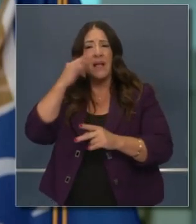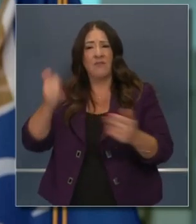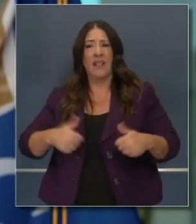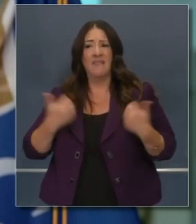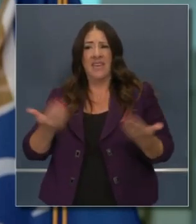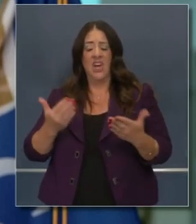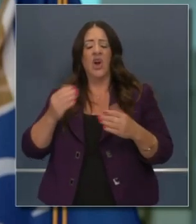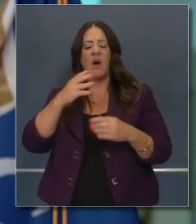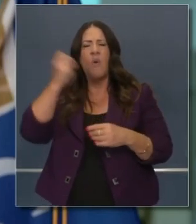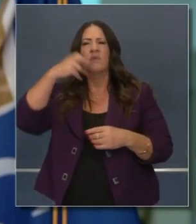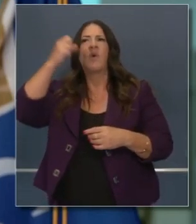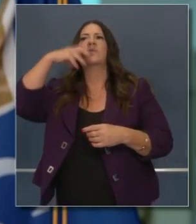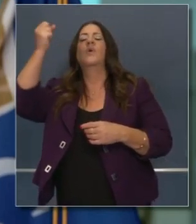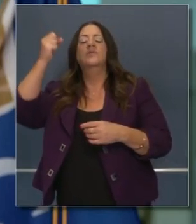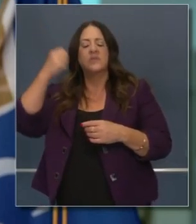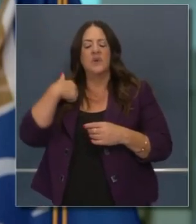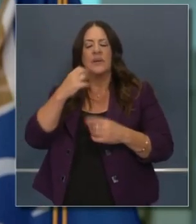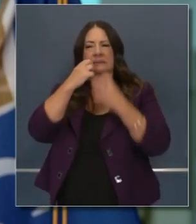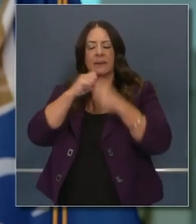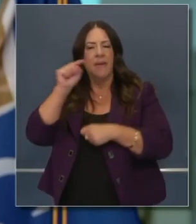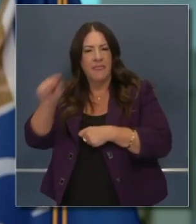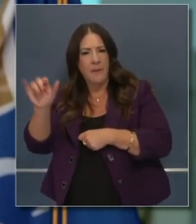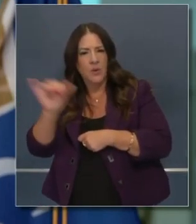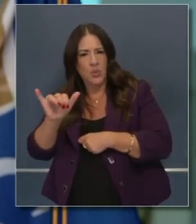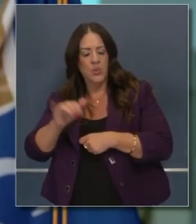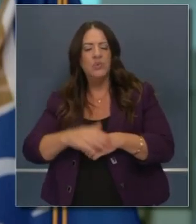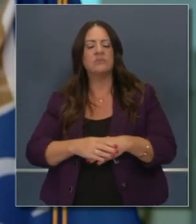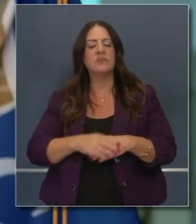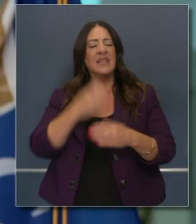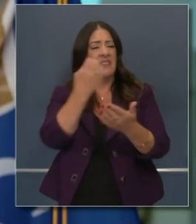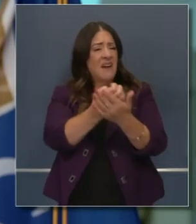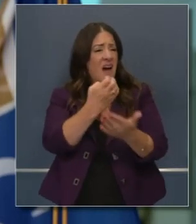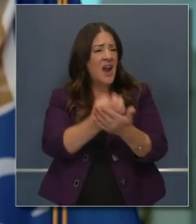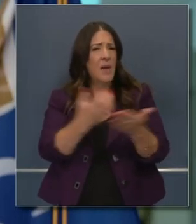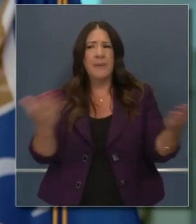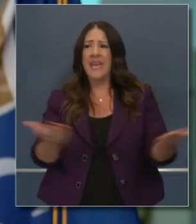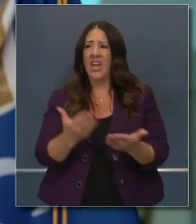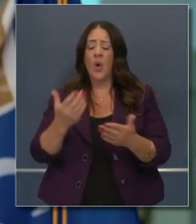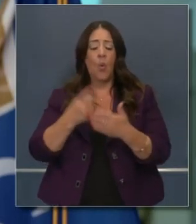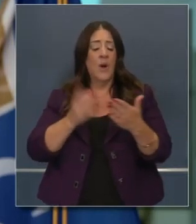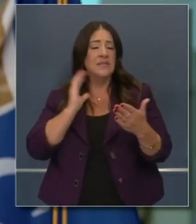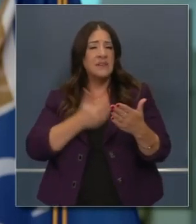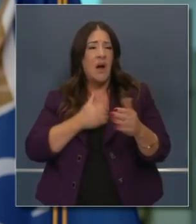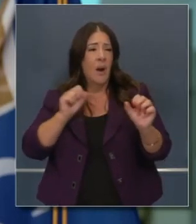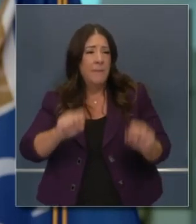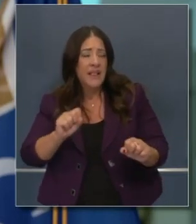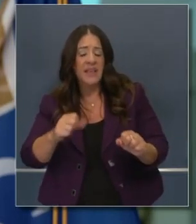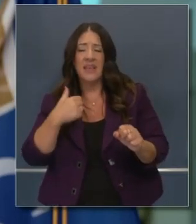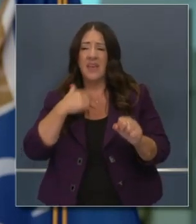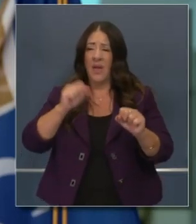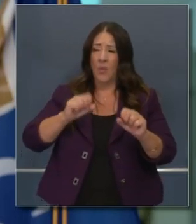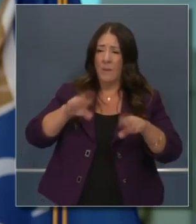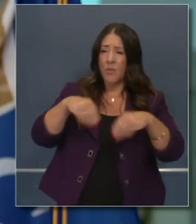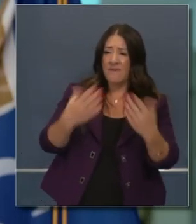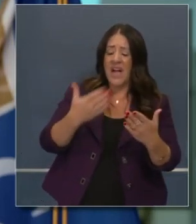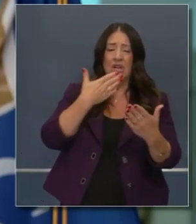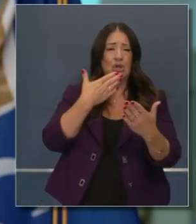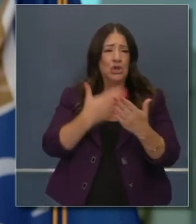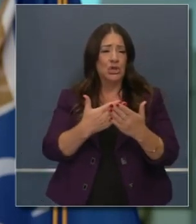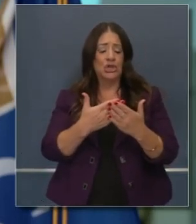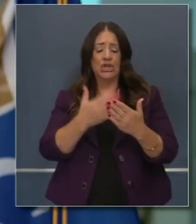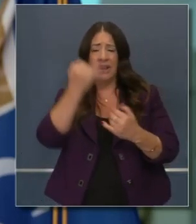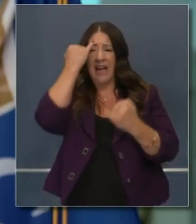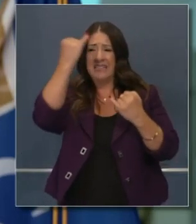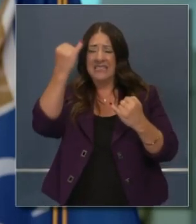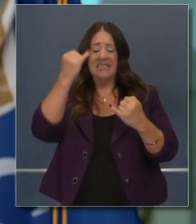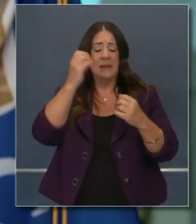avanzada edad. Y con todo esto avanzaremos eso respecto a en qué situación está la economía, cuál es nuestra capacidad